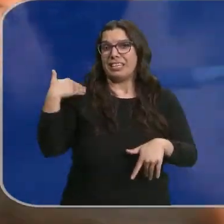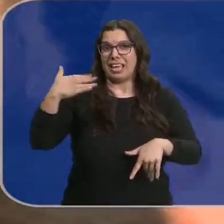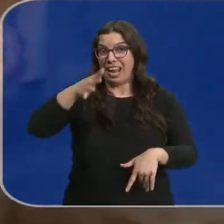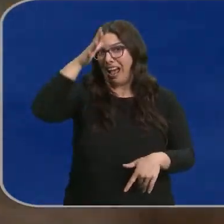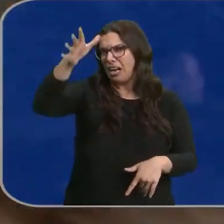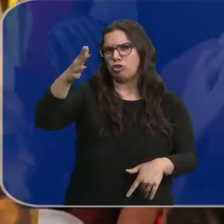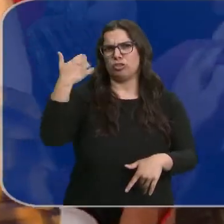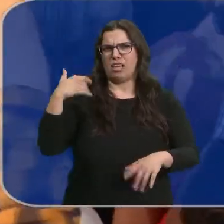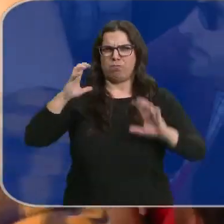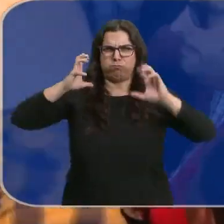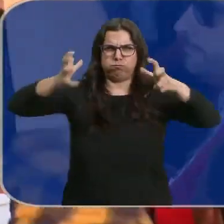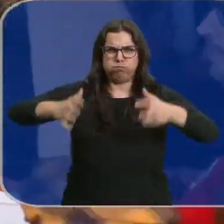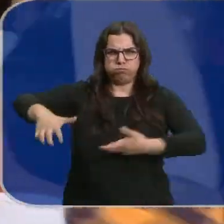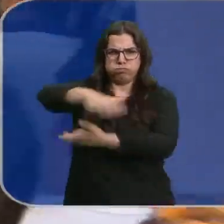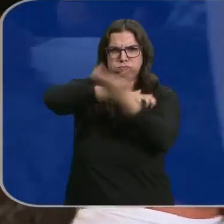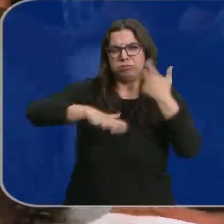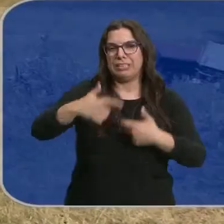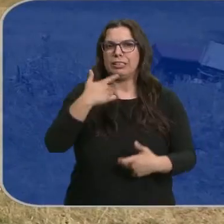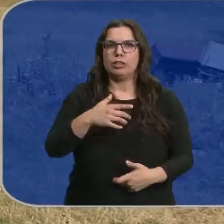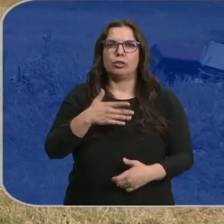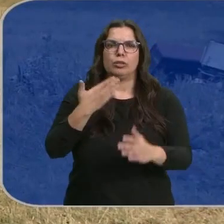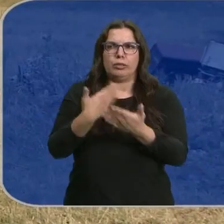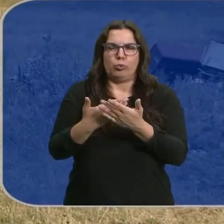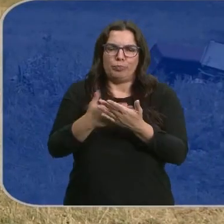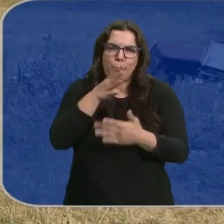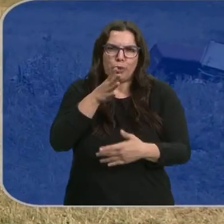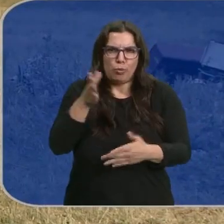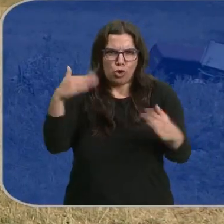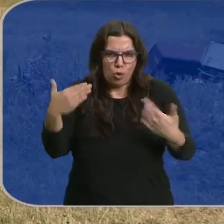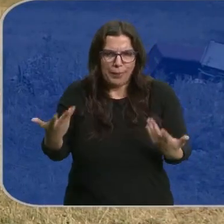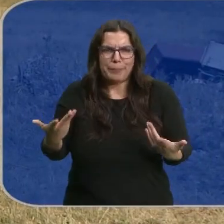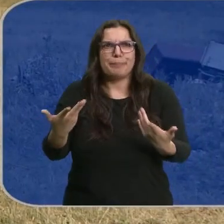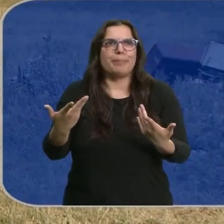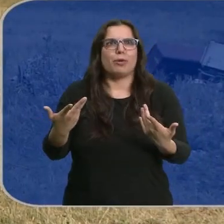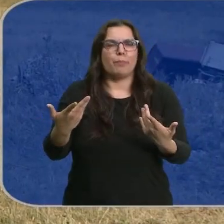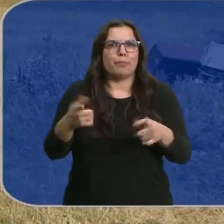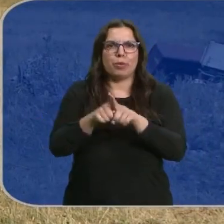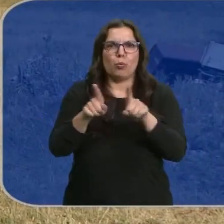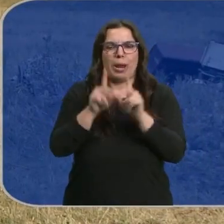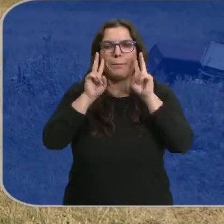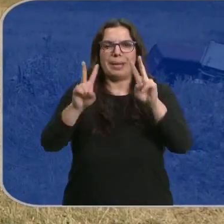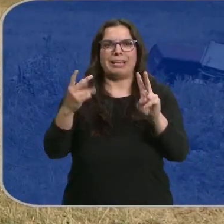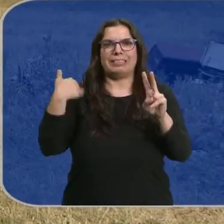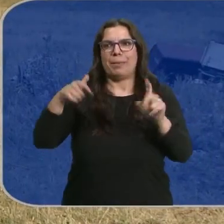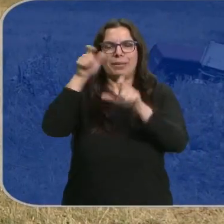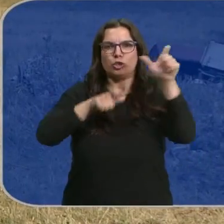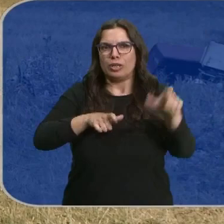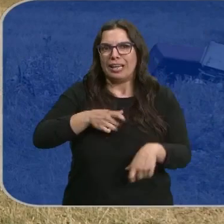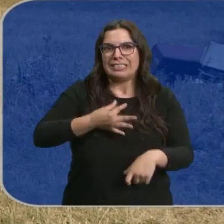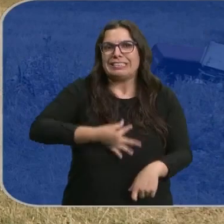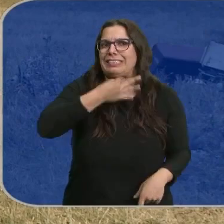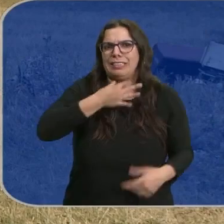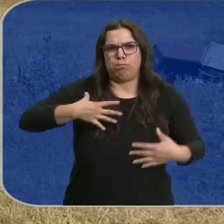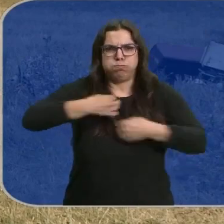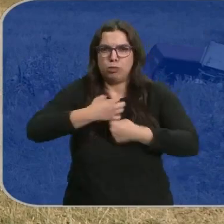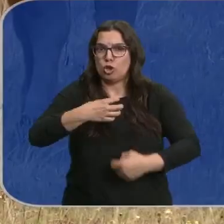una protesta violenta que los ganaderos no justifican. No es justificable, pero es lo que decimos, es que se vea un poco el límite en el que está el sector,